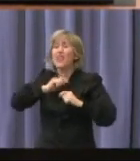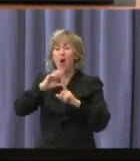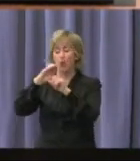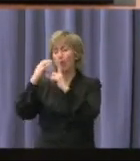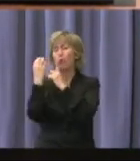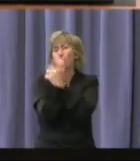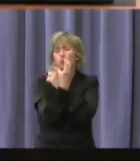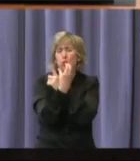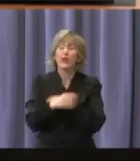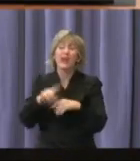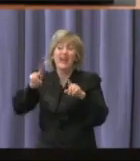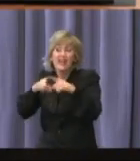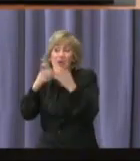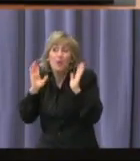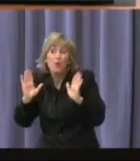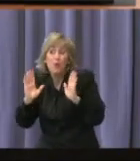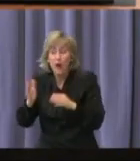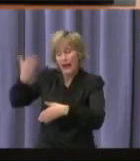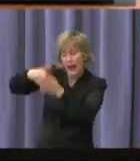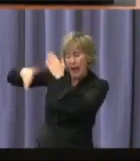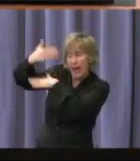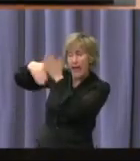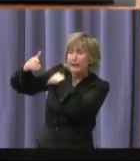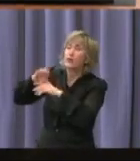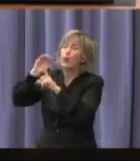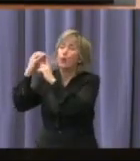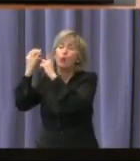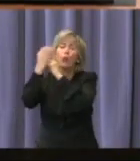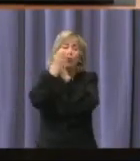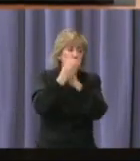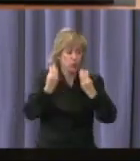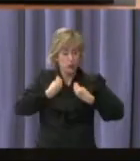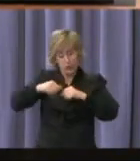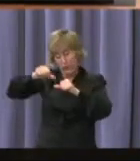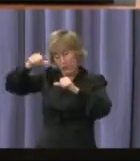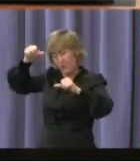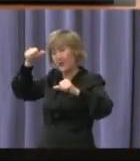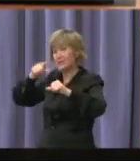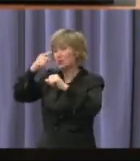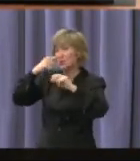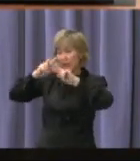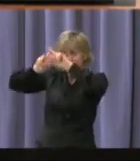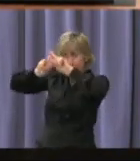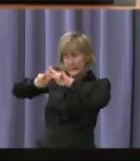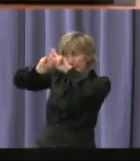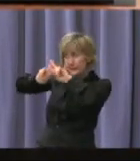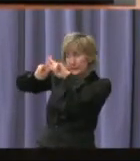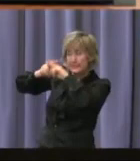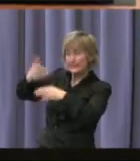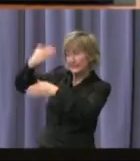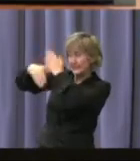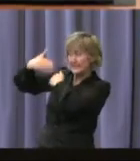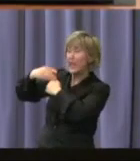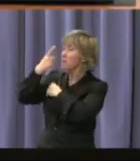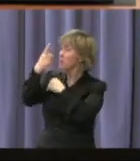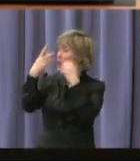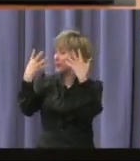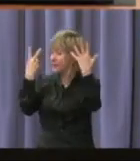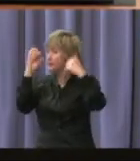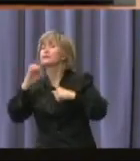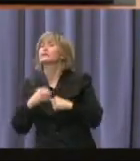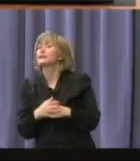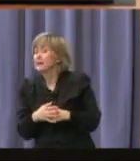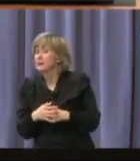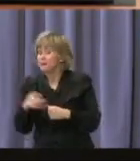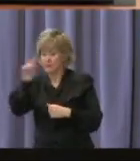igual que lo fue de culturas pasadas? Es decir, si quisiéramos hacer una radiografía de la España de los 70, ¿qué hacemos? Pues